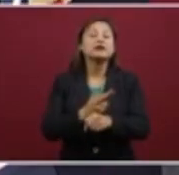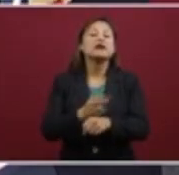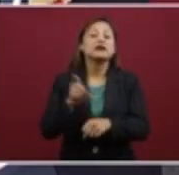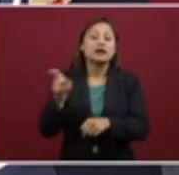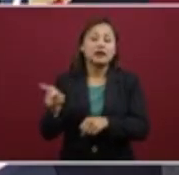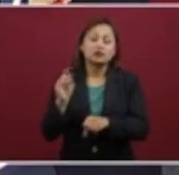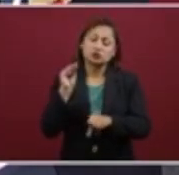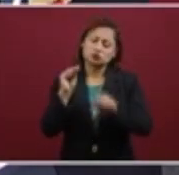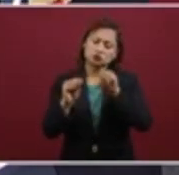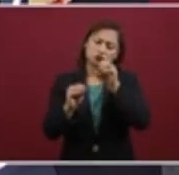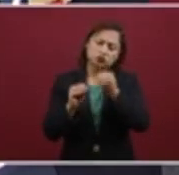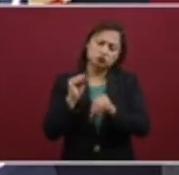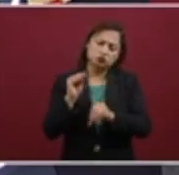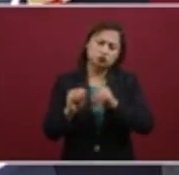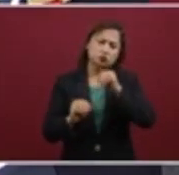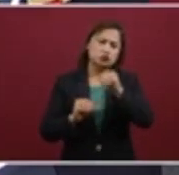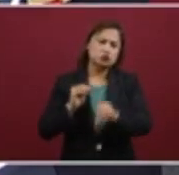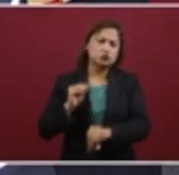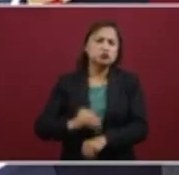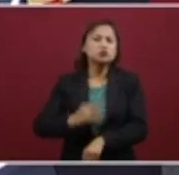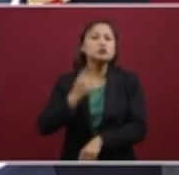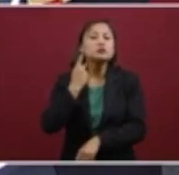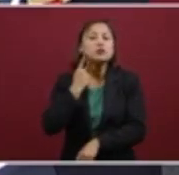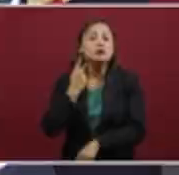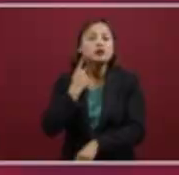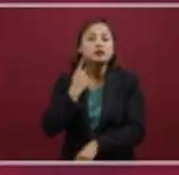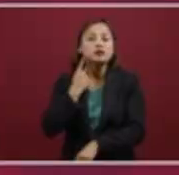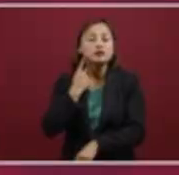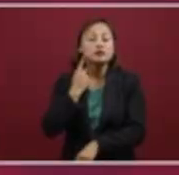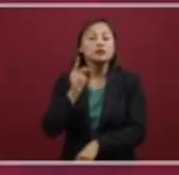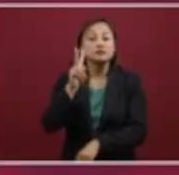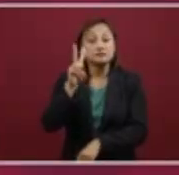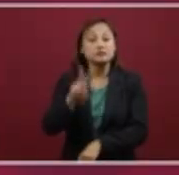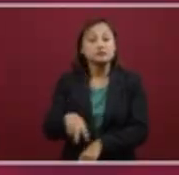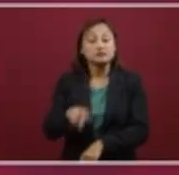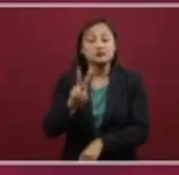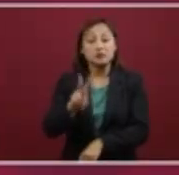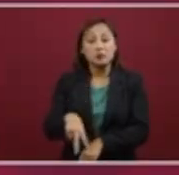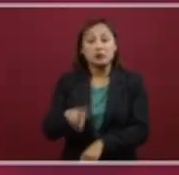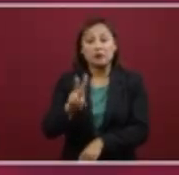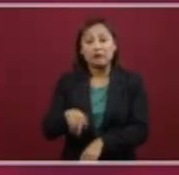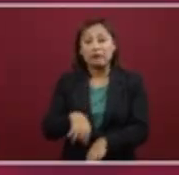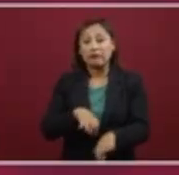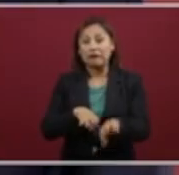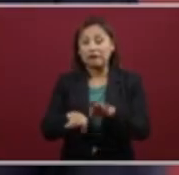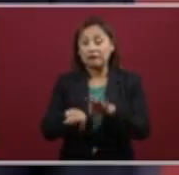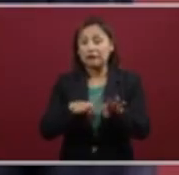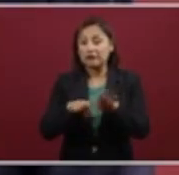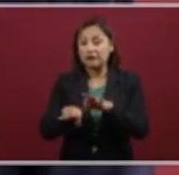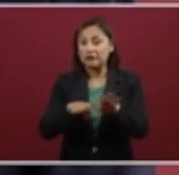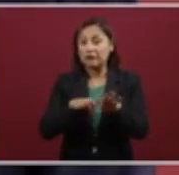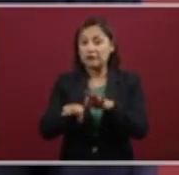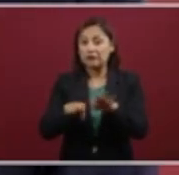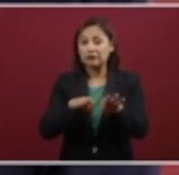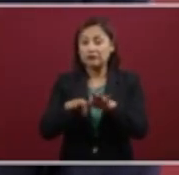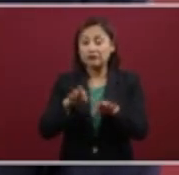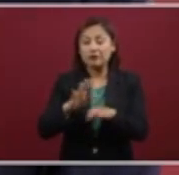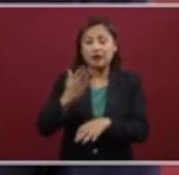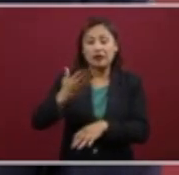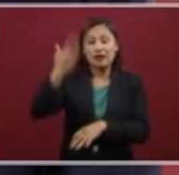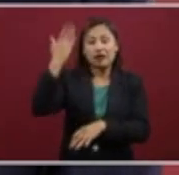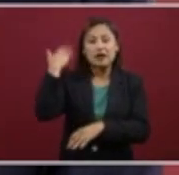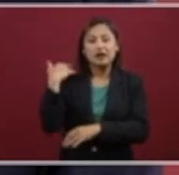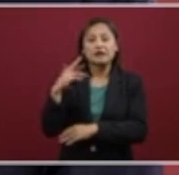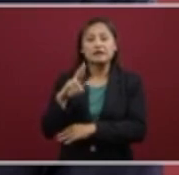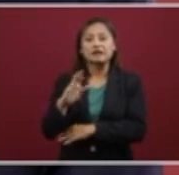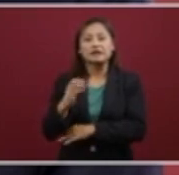oficio. La política que decía don Jesús Reyes Heroles, es